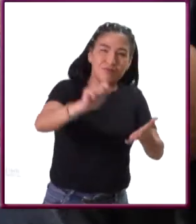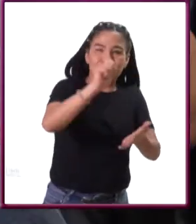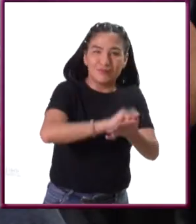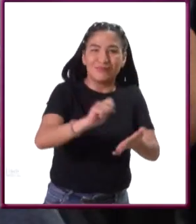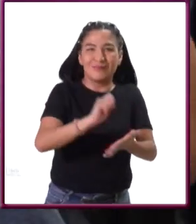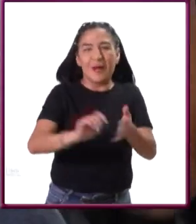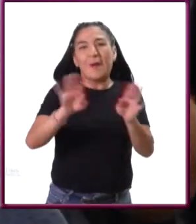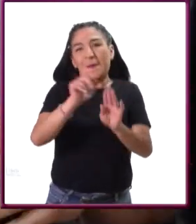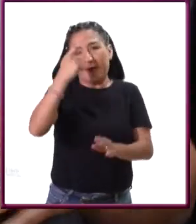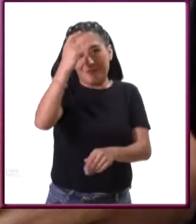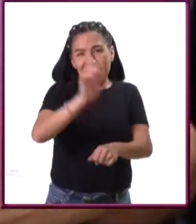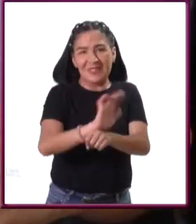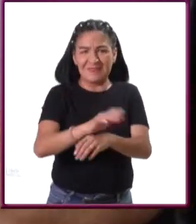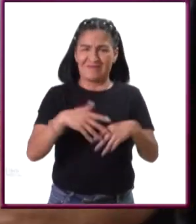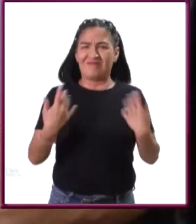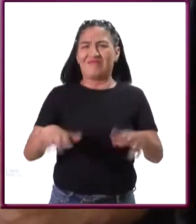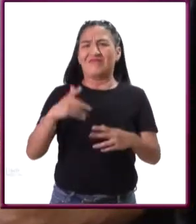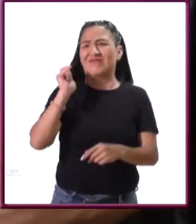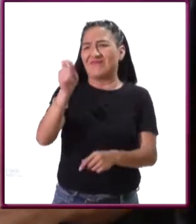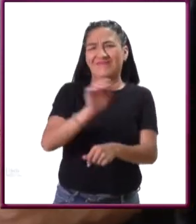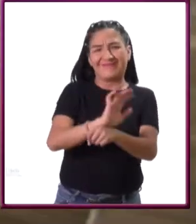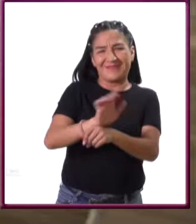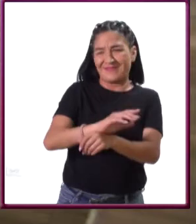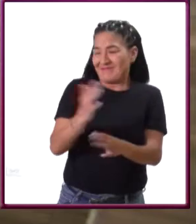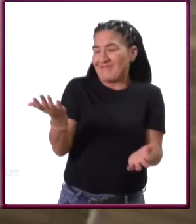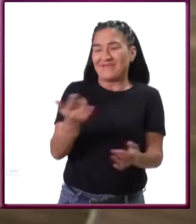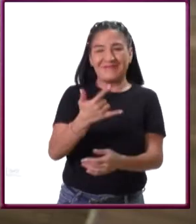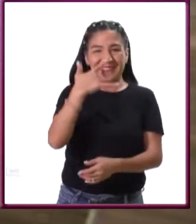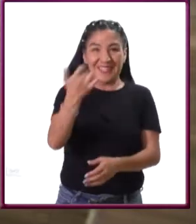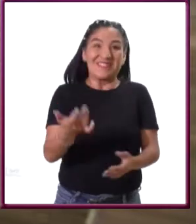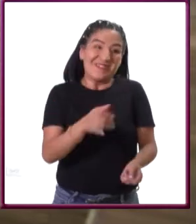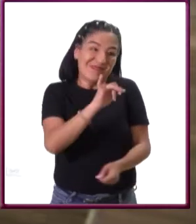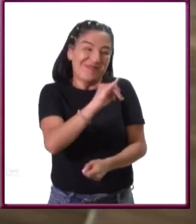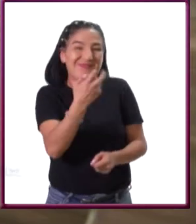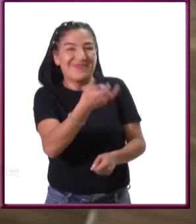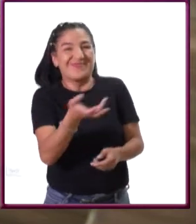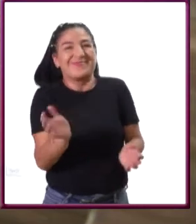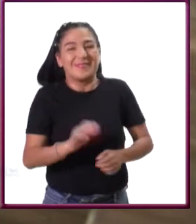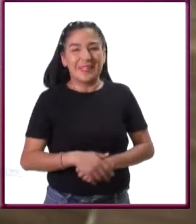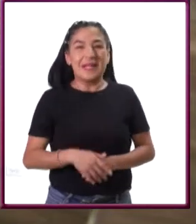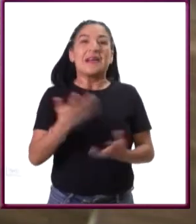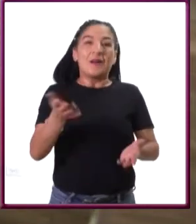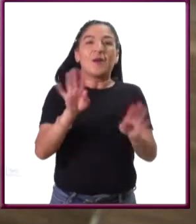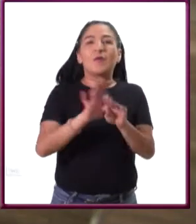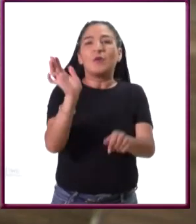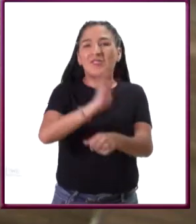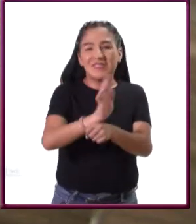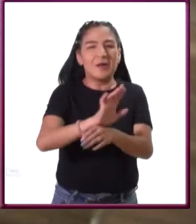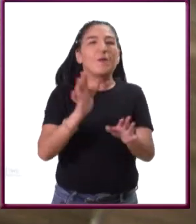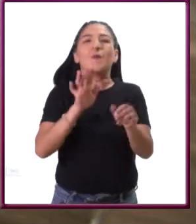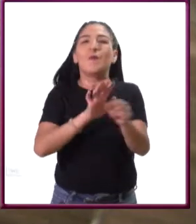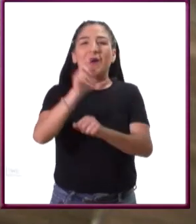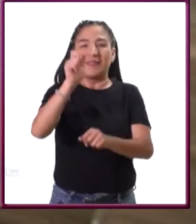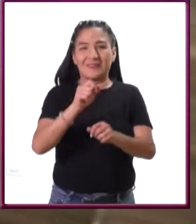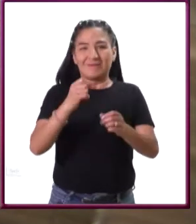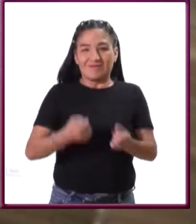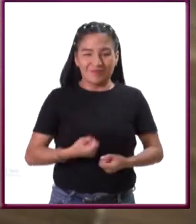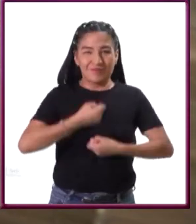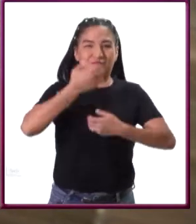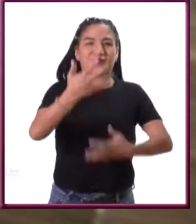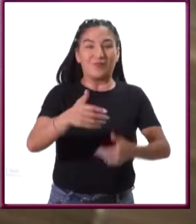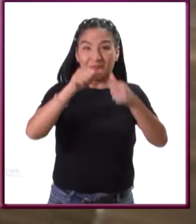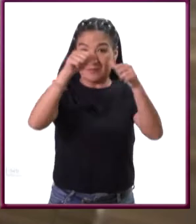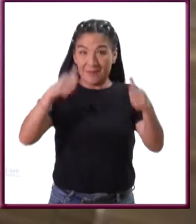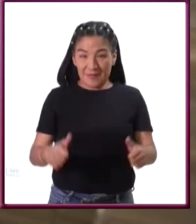les ocurre cada churro. Elemental. Aunque el cine es una expresión principalmente artística en la que todo se